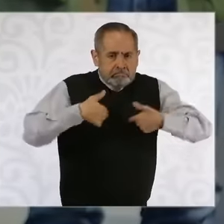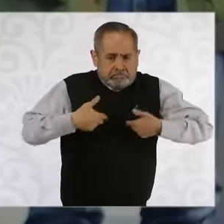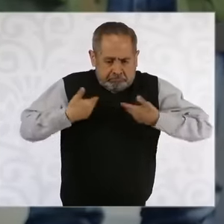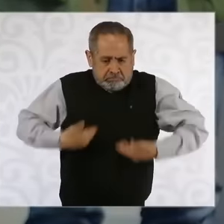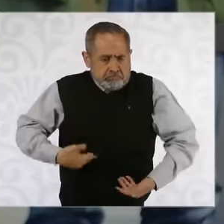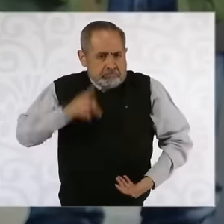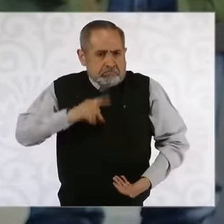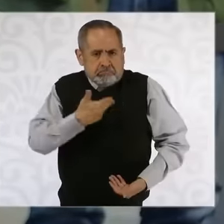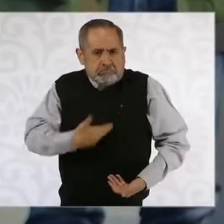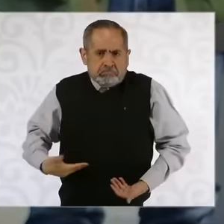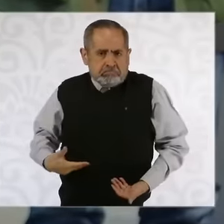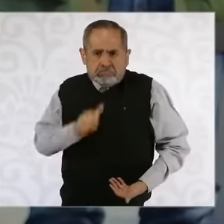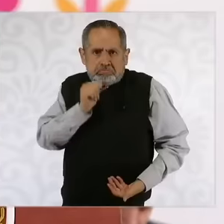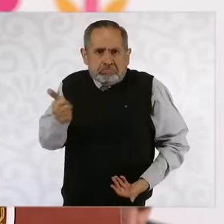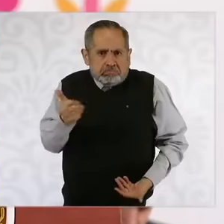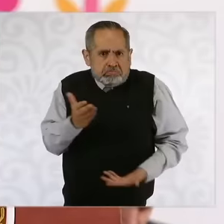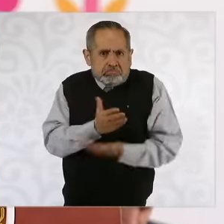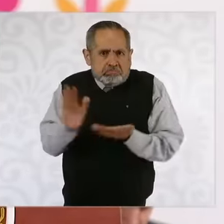presidenta.